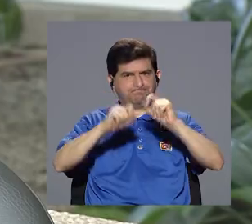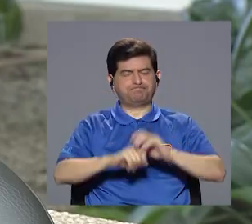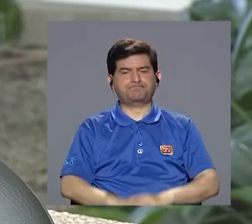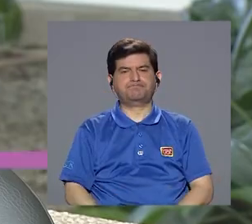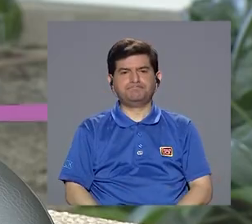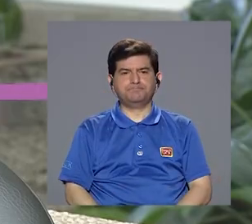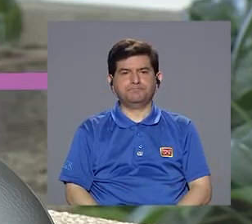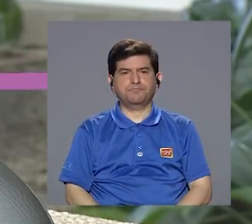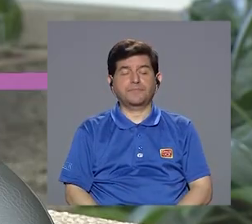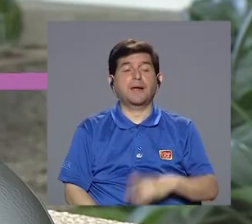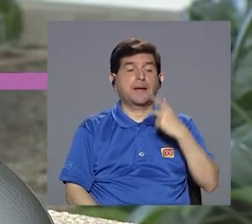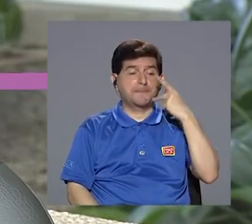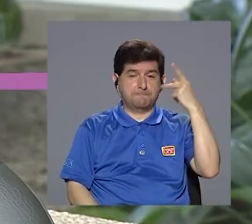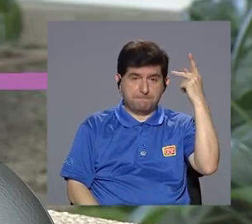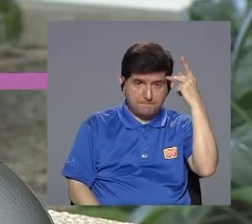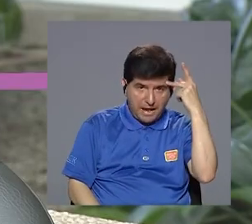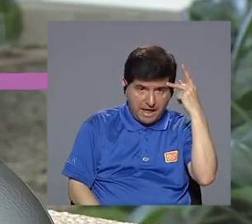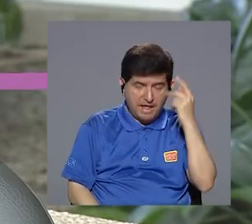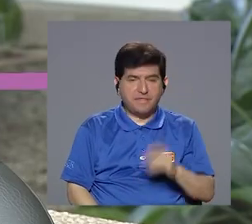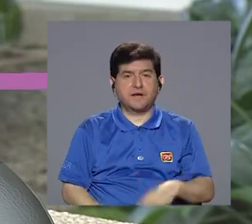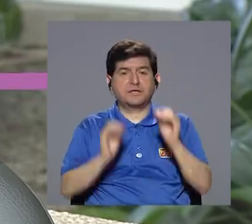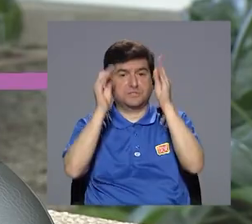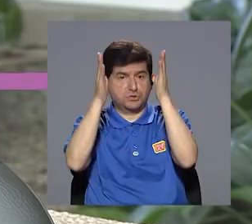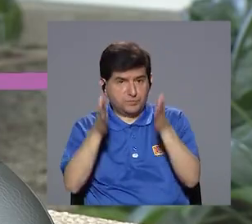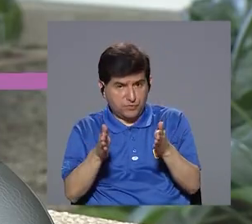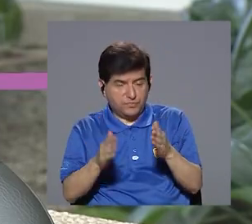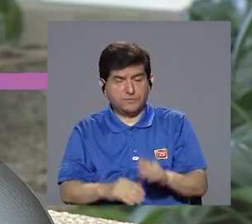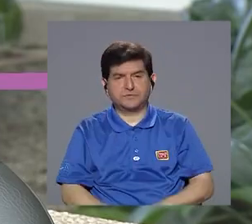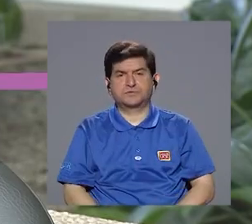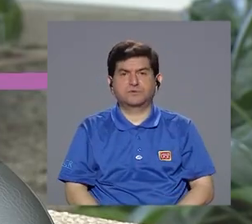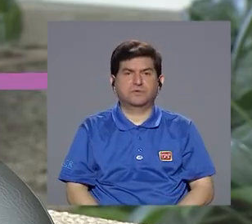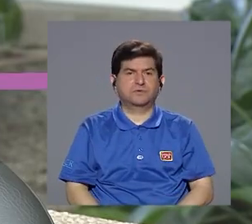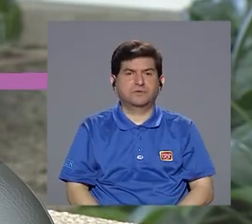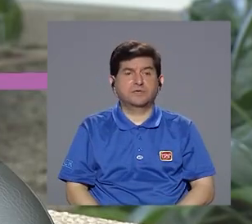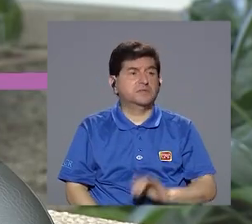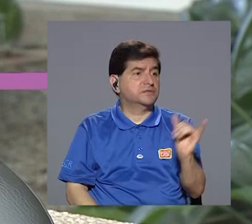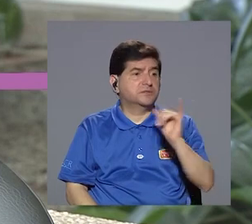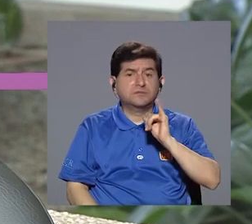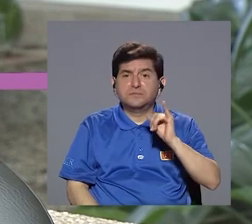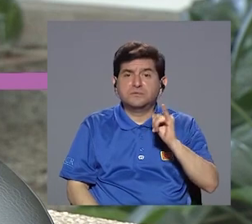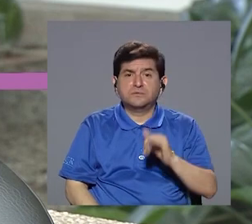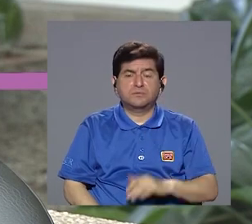importante. ¿Okay? Y tanto padres, madres, maestros, maestras,